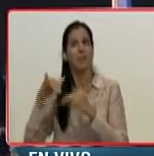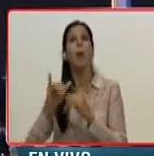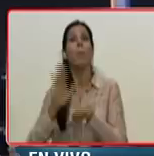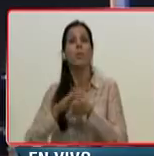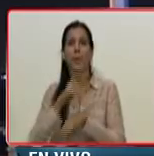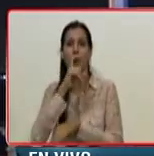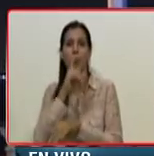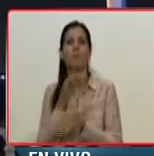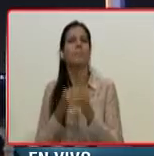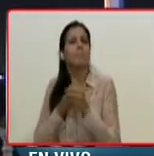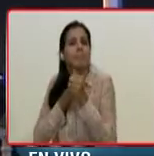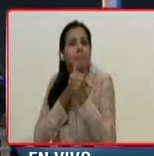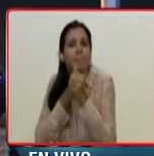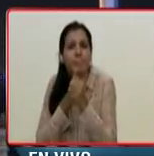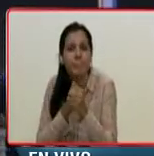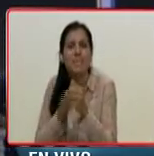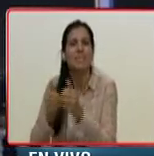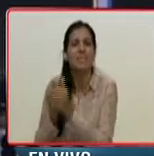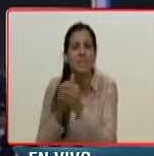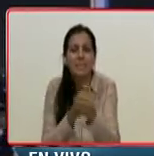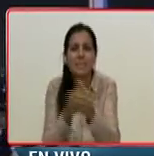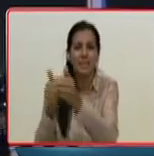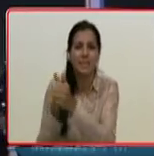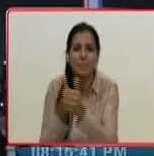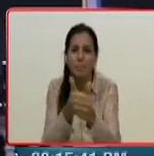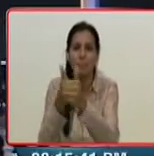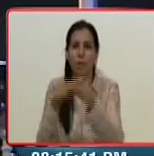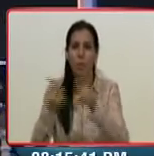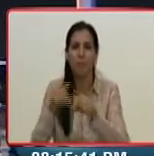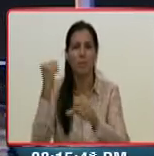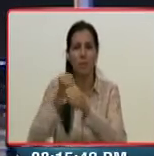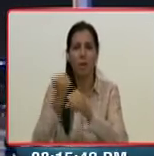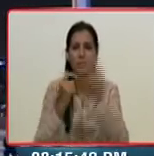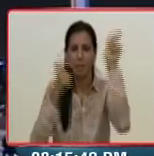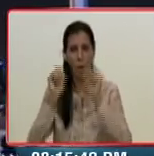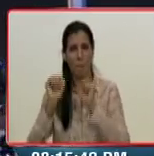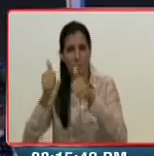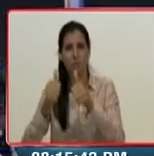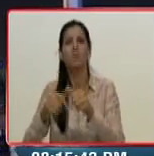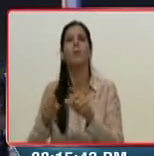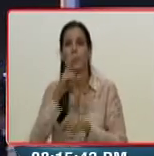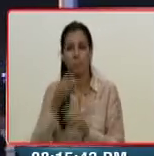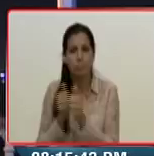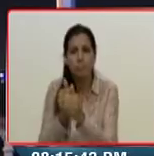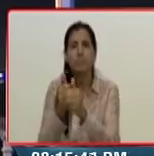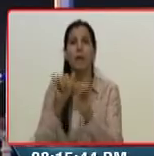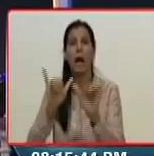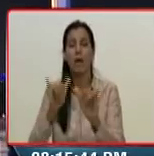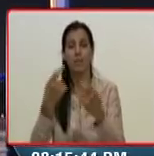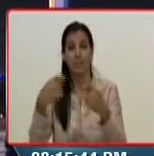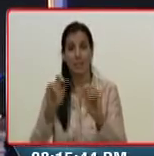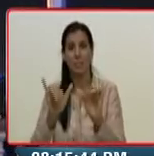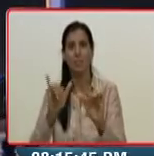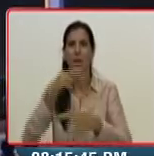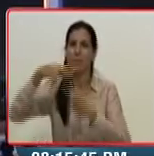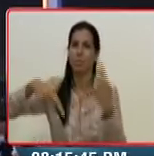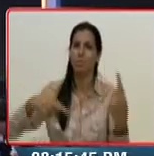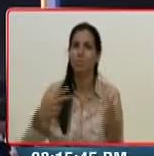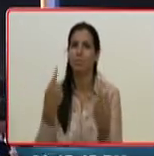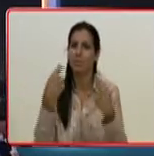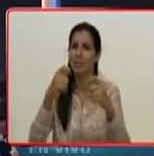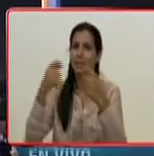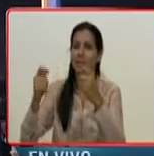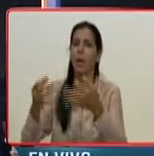Chávez y continuar avanzando en la consolidación de la revolución bolivariana, que crea propios espacios para nuestro país y que quizás hace